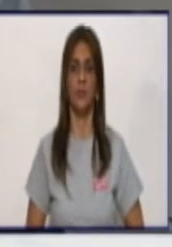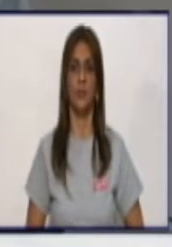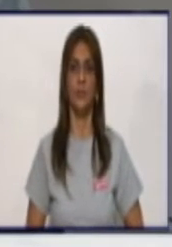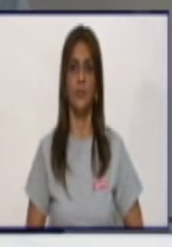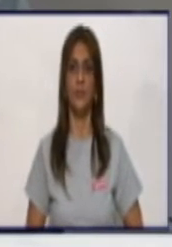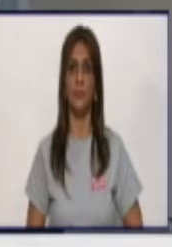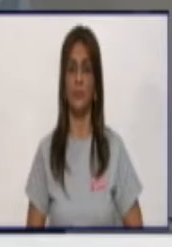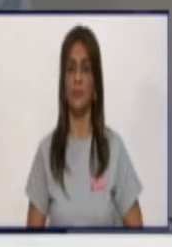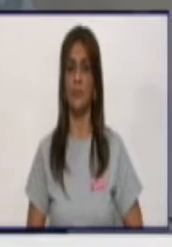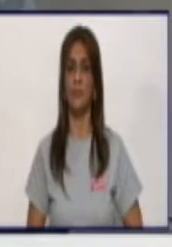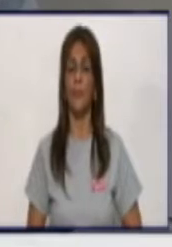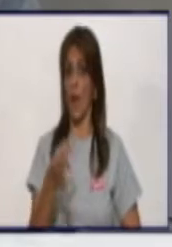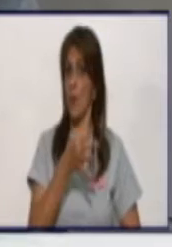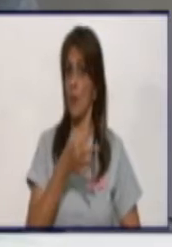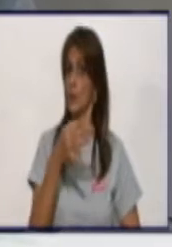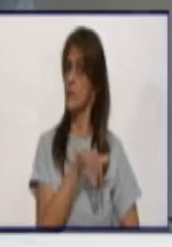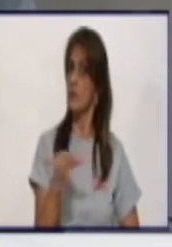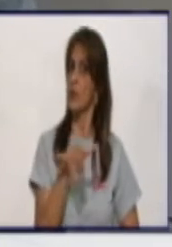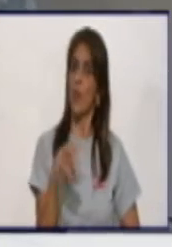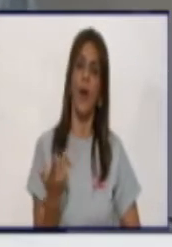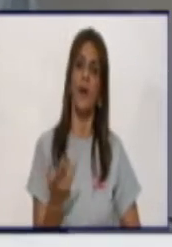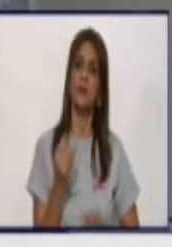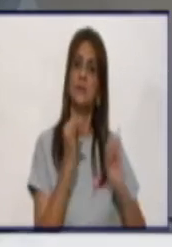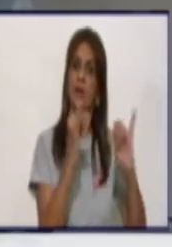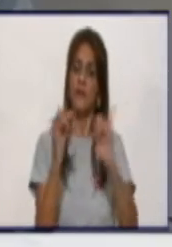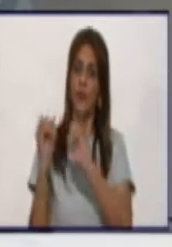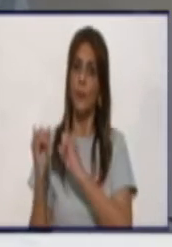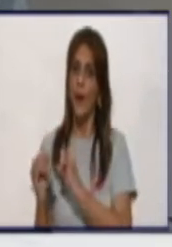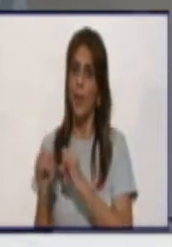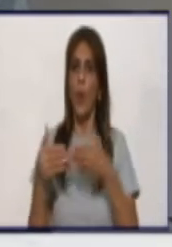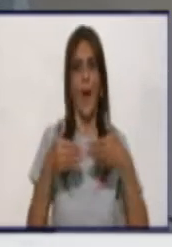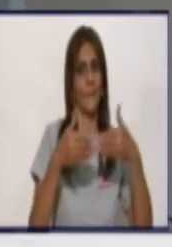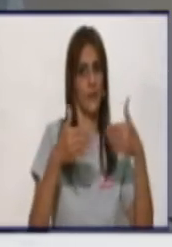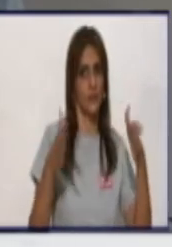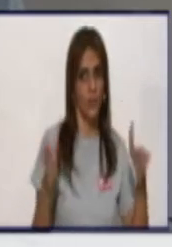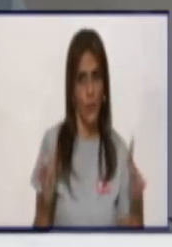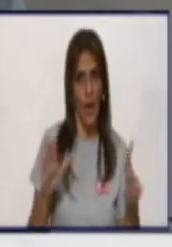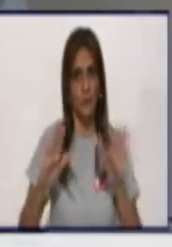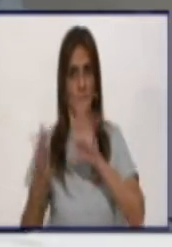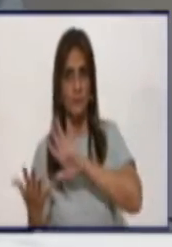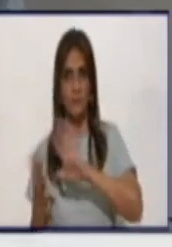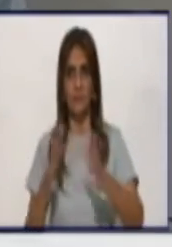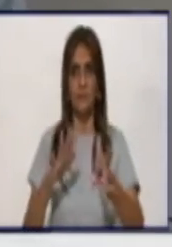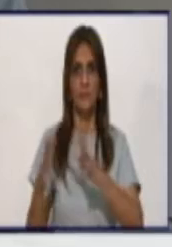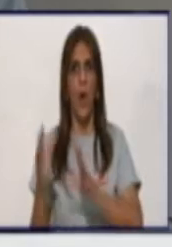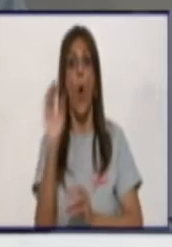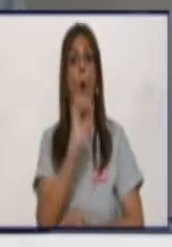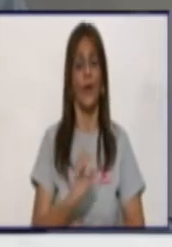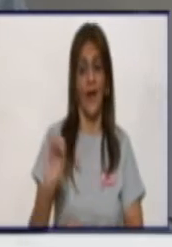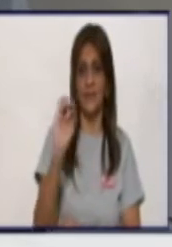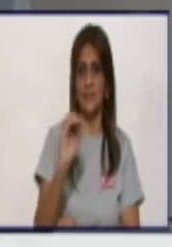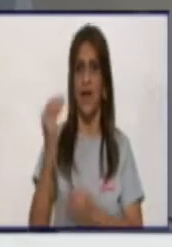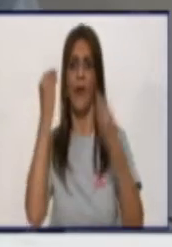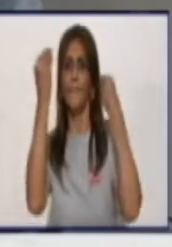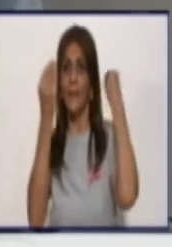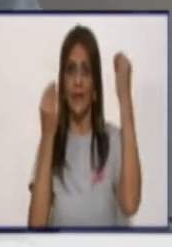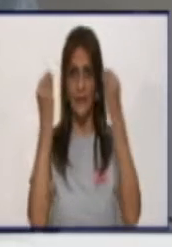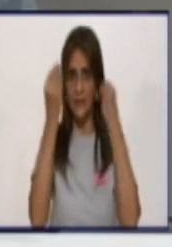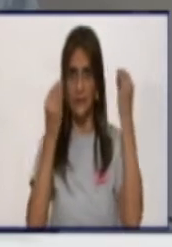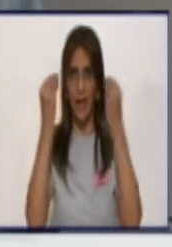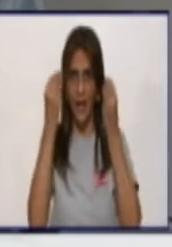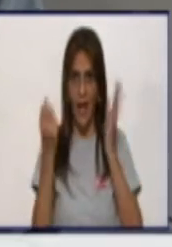temporales municipales la apertura gradual organizada muy bien pensada muy bien meditada por supuesto